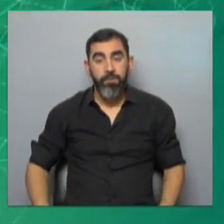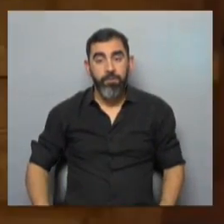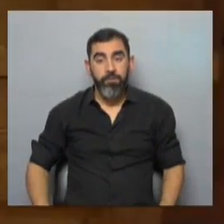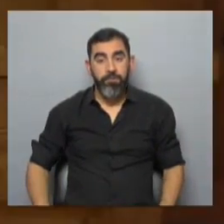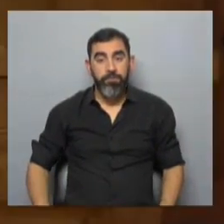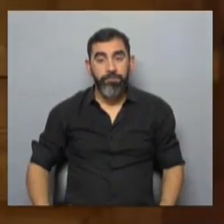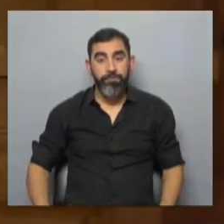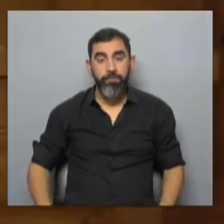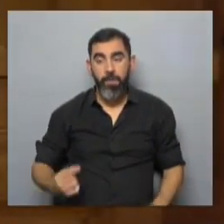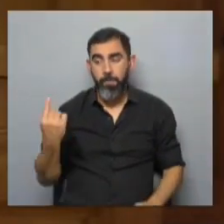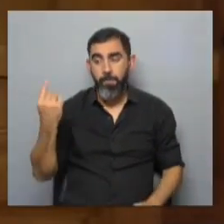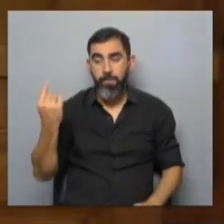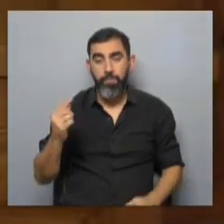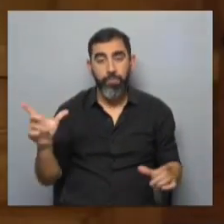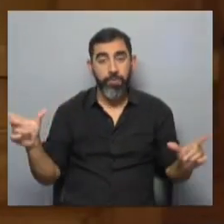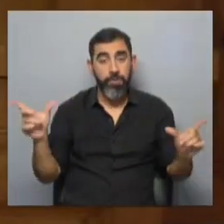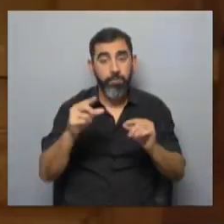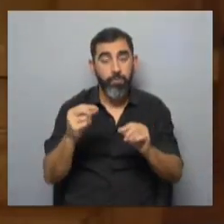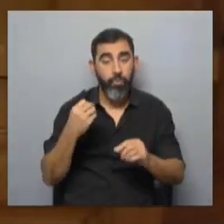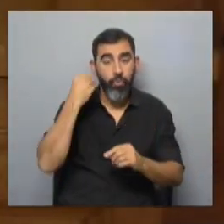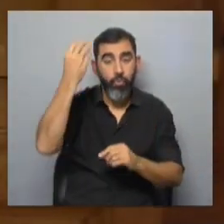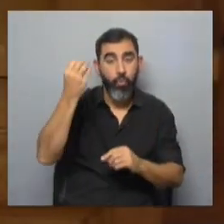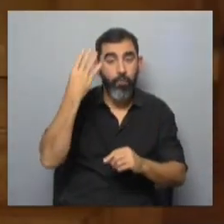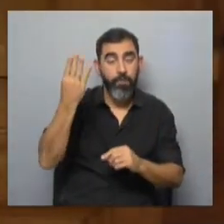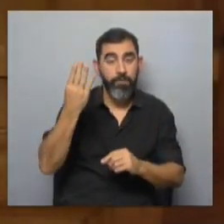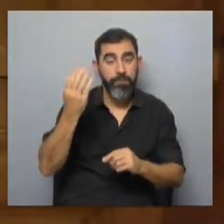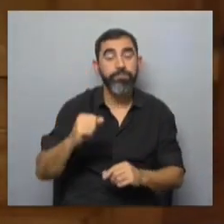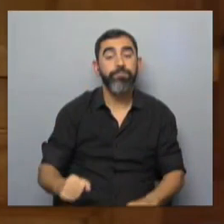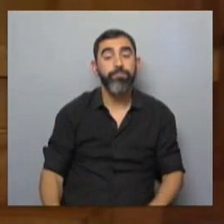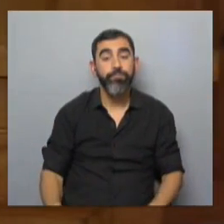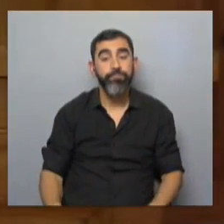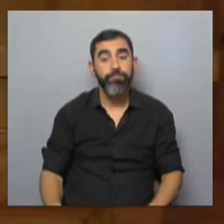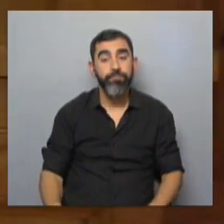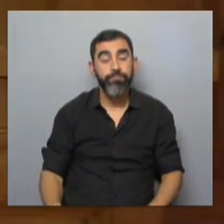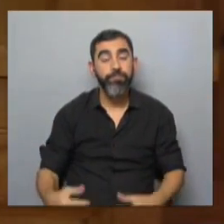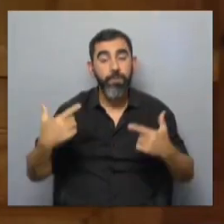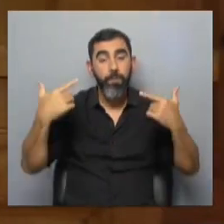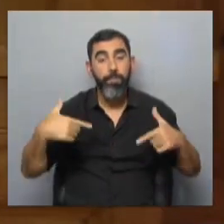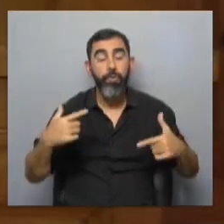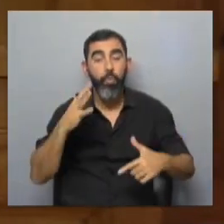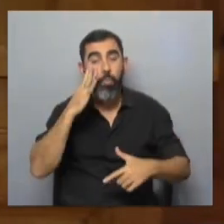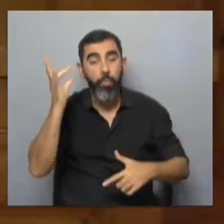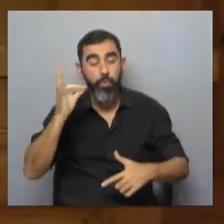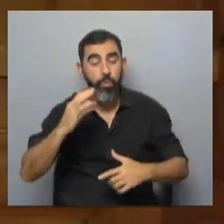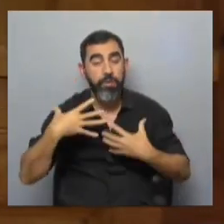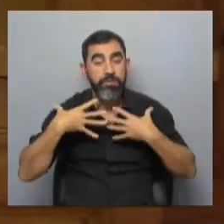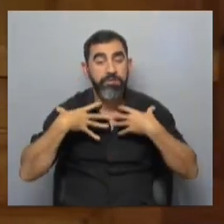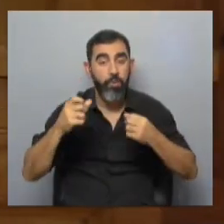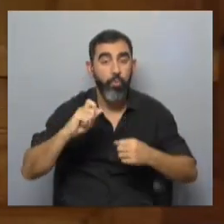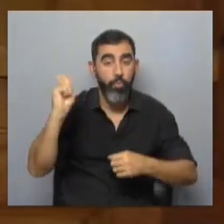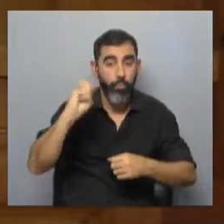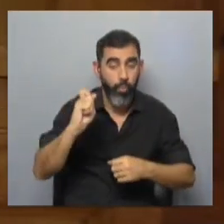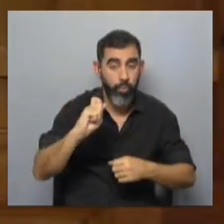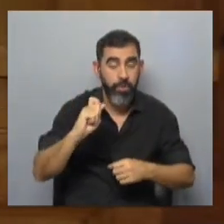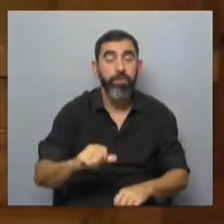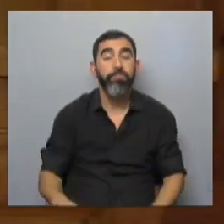Exactamente, Rosina. Hace minutos nada más terminó esta conferencia de prensa del ministro interino de Salud Pública, José